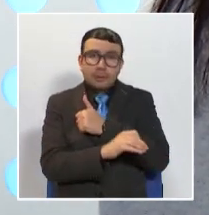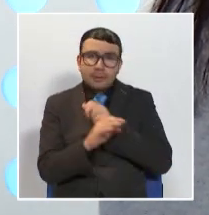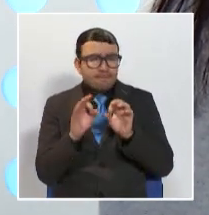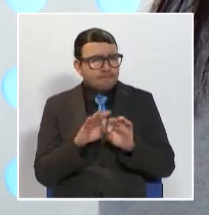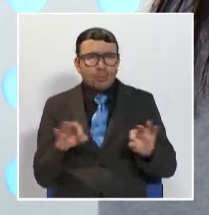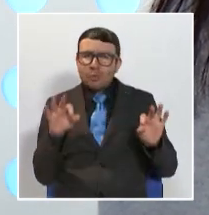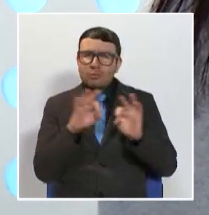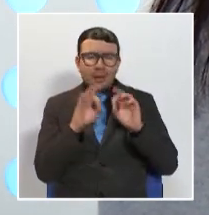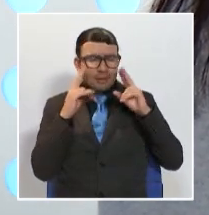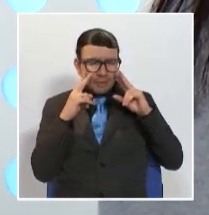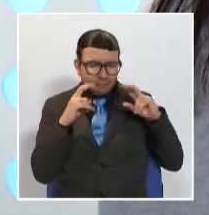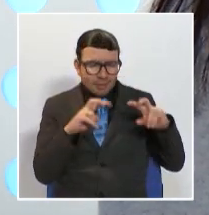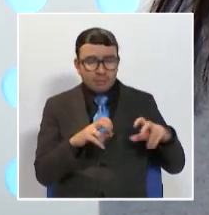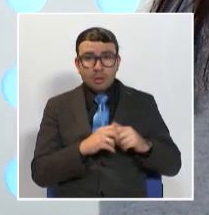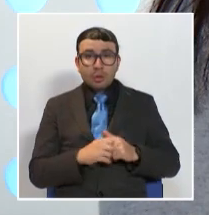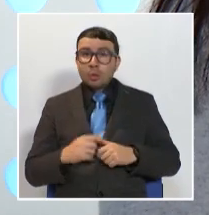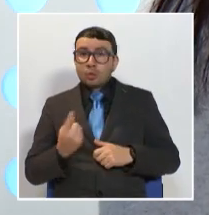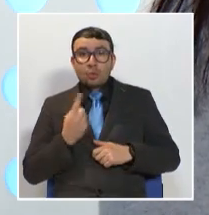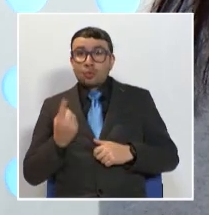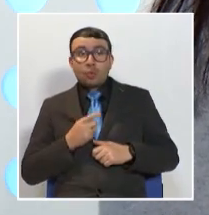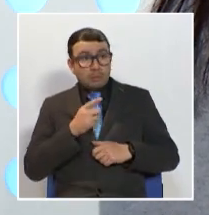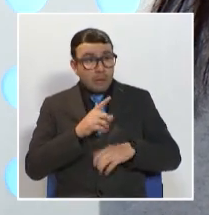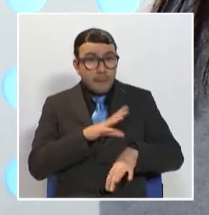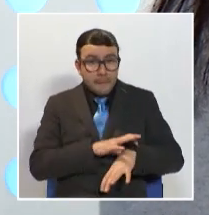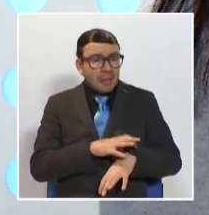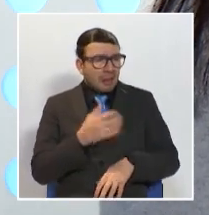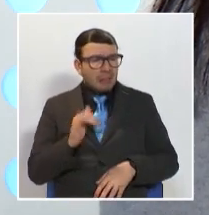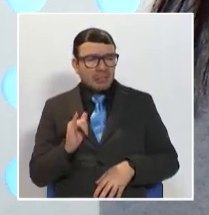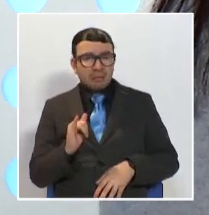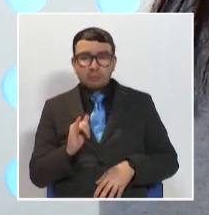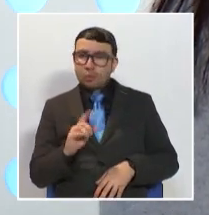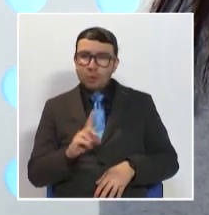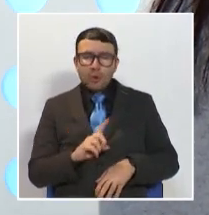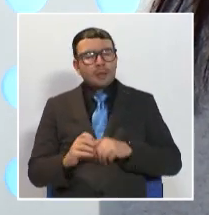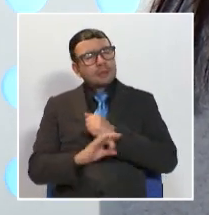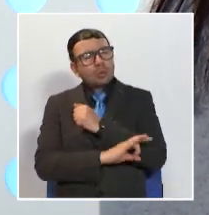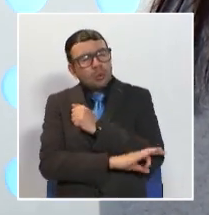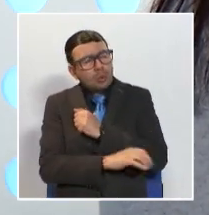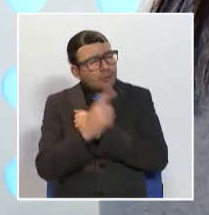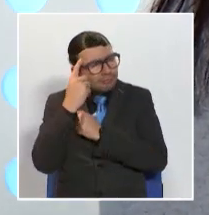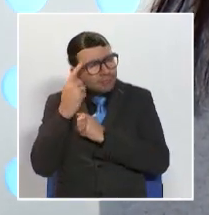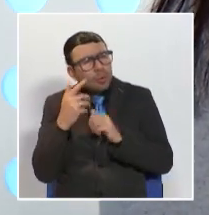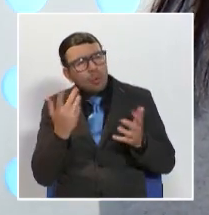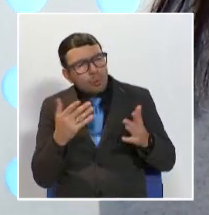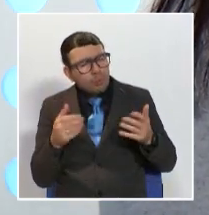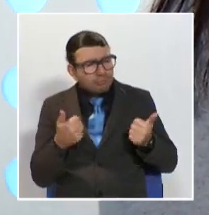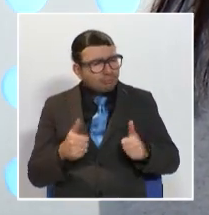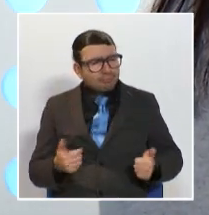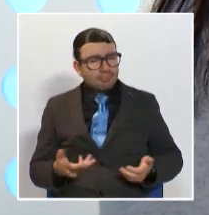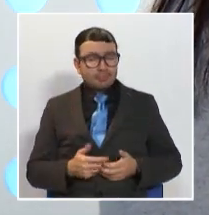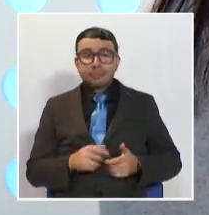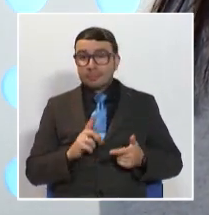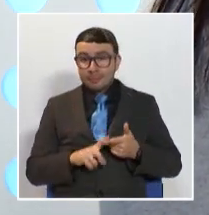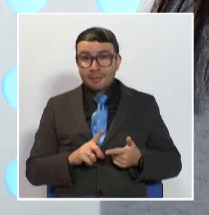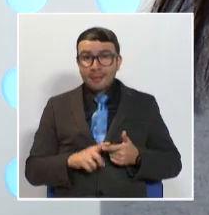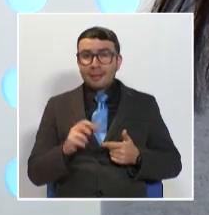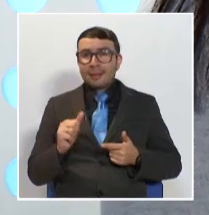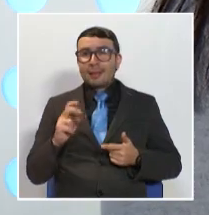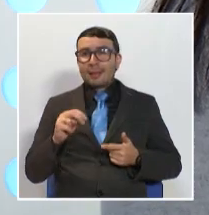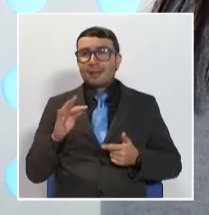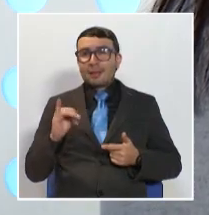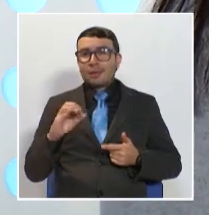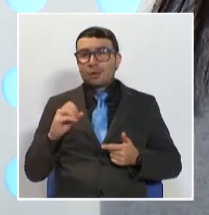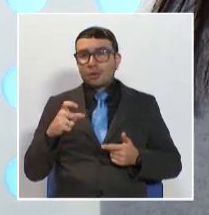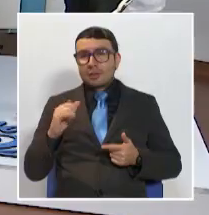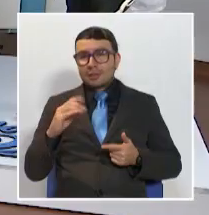importante, no solo tratar la parte médica, sino la parte psicológica, los antioxidantes y los tratamientos guiados dependiendo